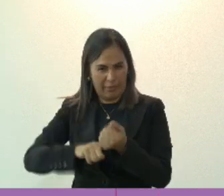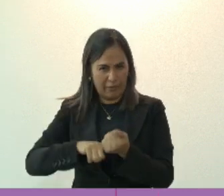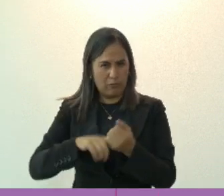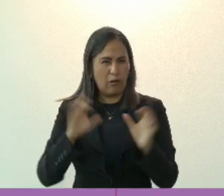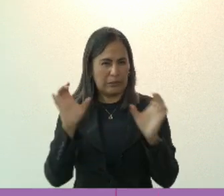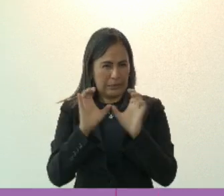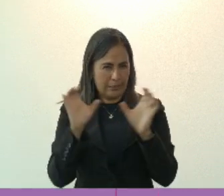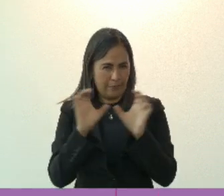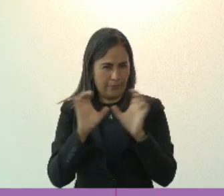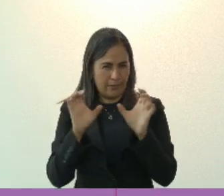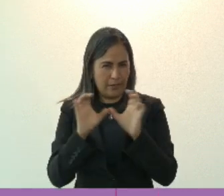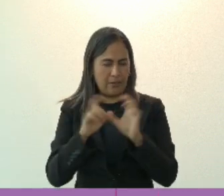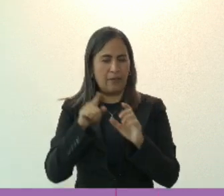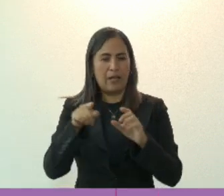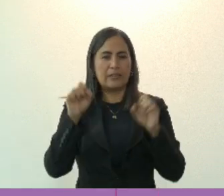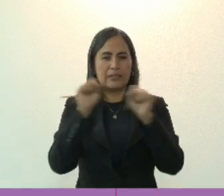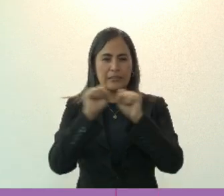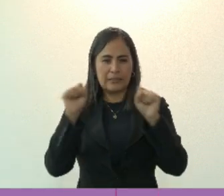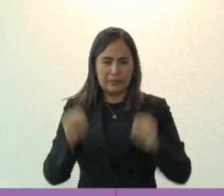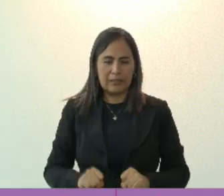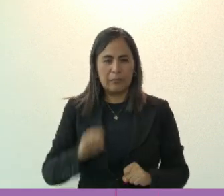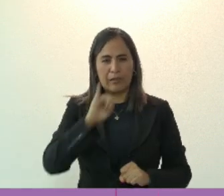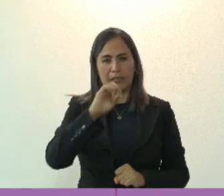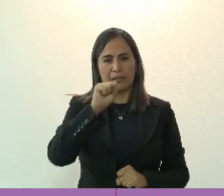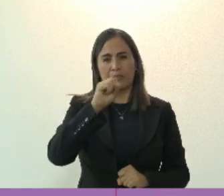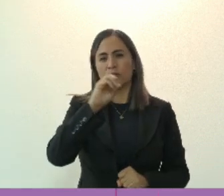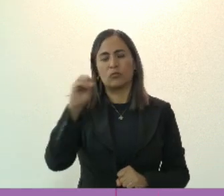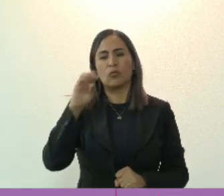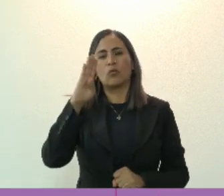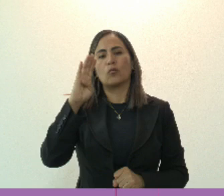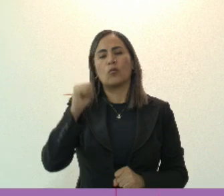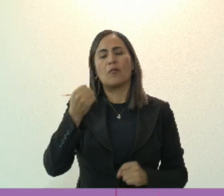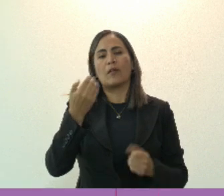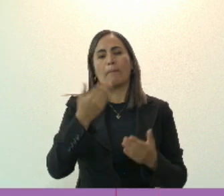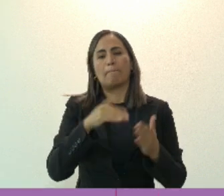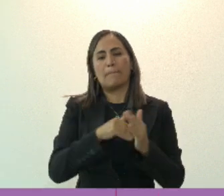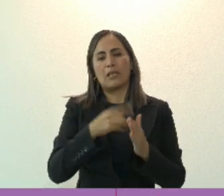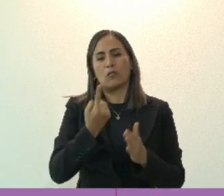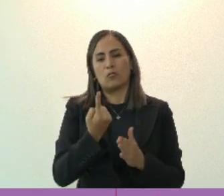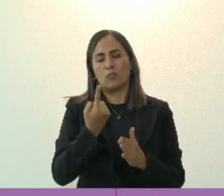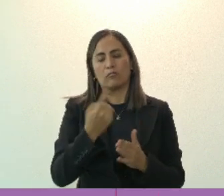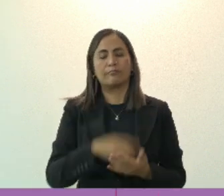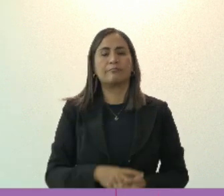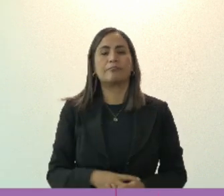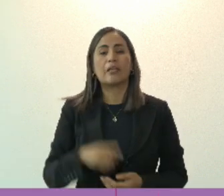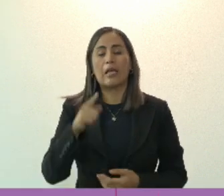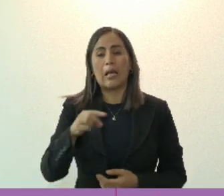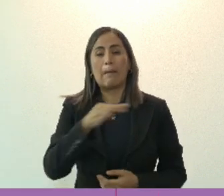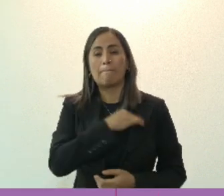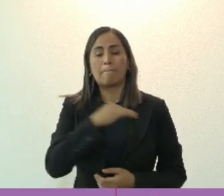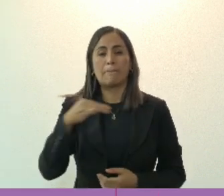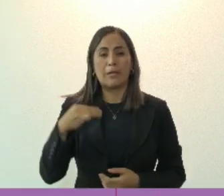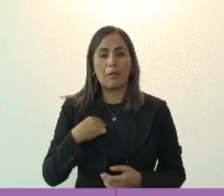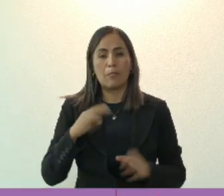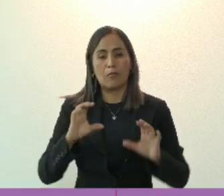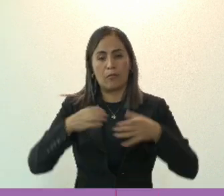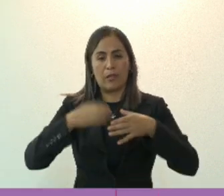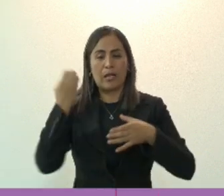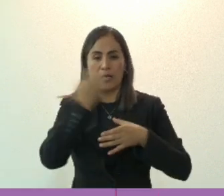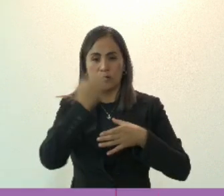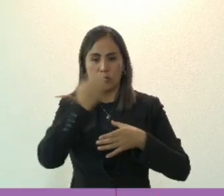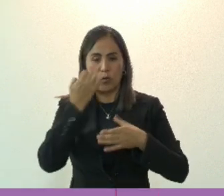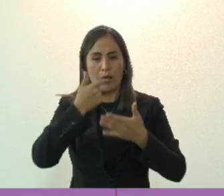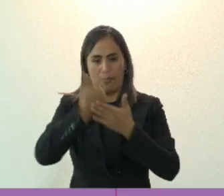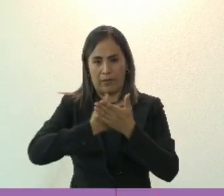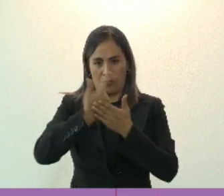en Sistema de Calidad ISO 9001-2008. Es miembro del Colegio de Contadores Públicos de México ACE.